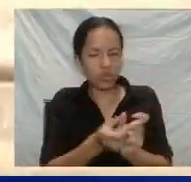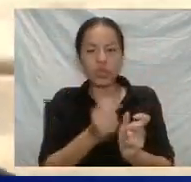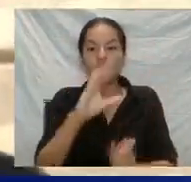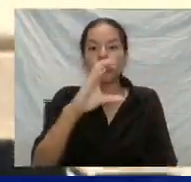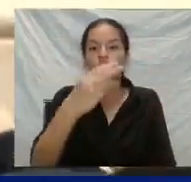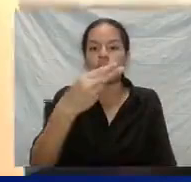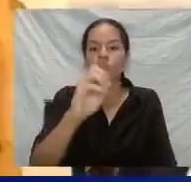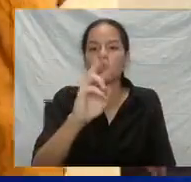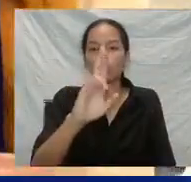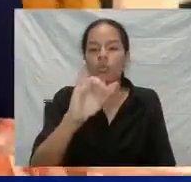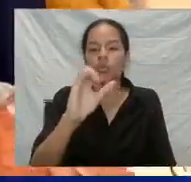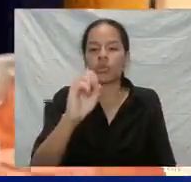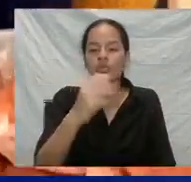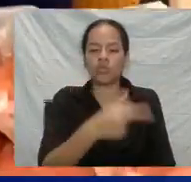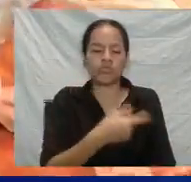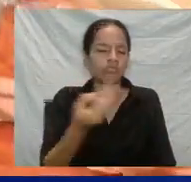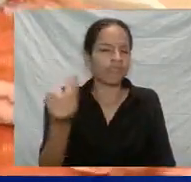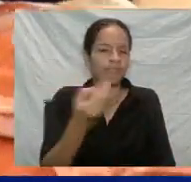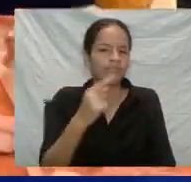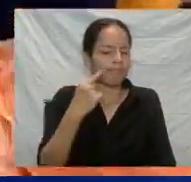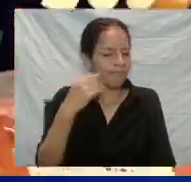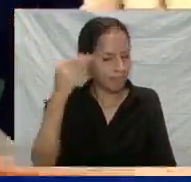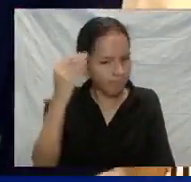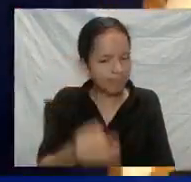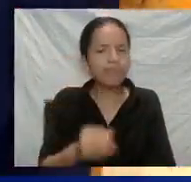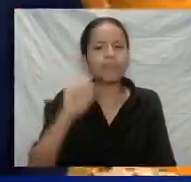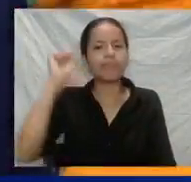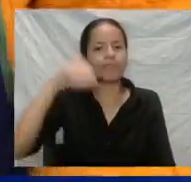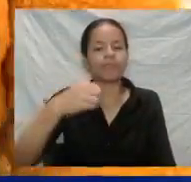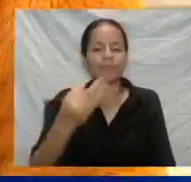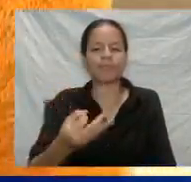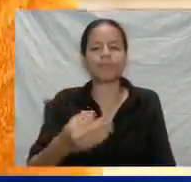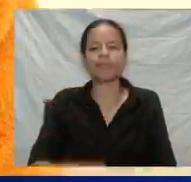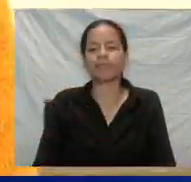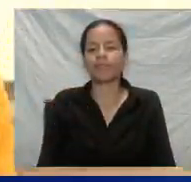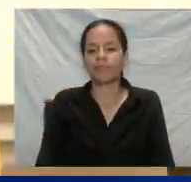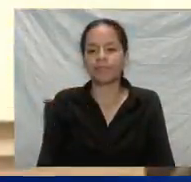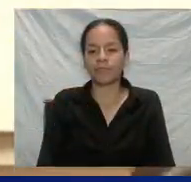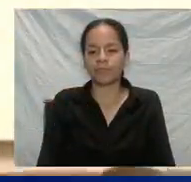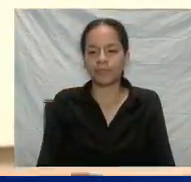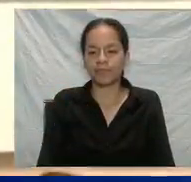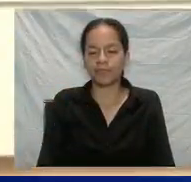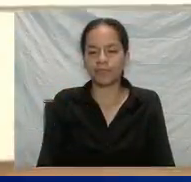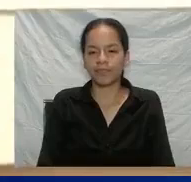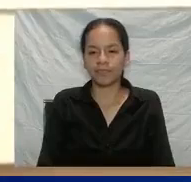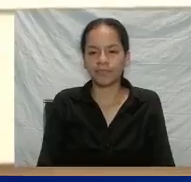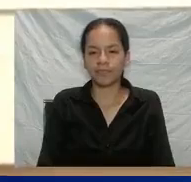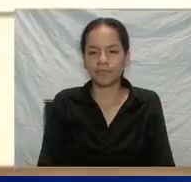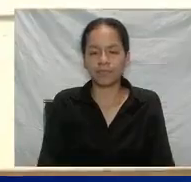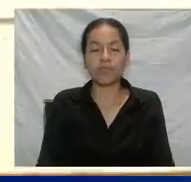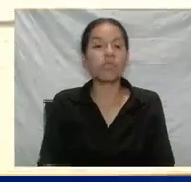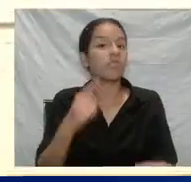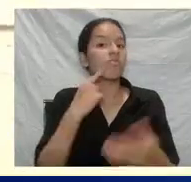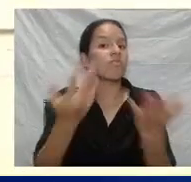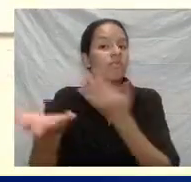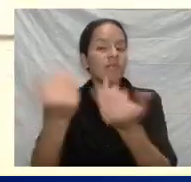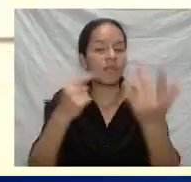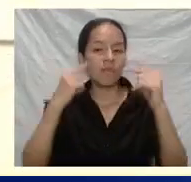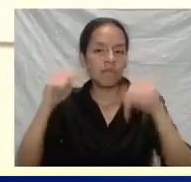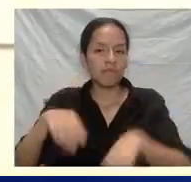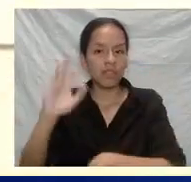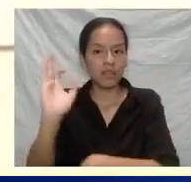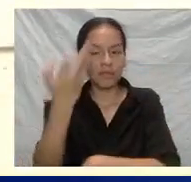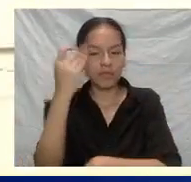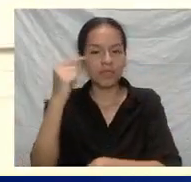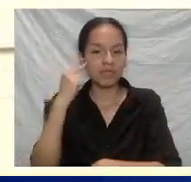de calidad total calidad y ahora todos a que vengas a la feria emprendedores y vicente esta feria que estamos